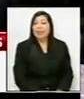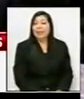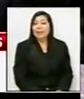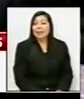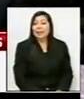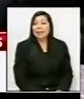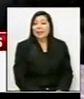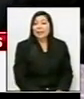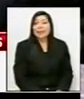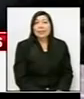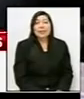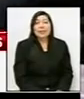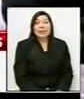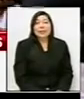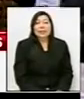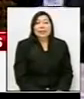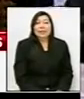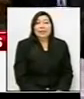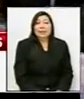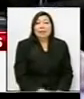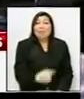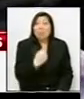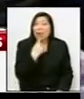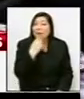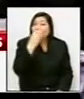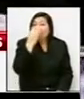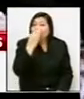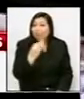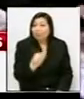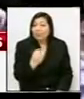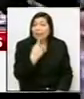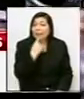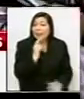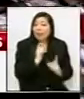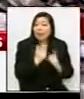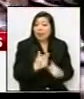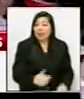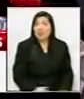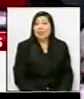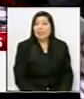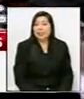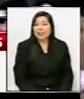Presidente, solamente era para reafirmar lo que ha señalado el congresista